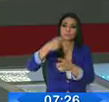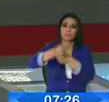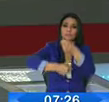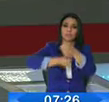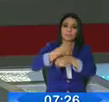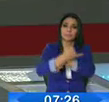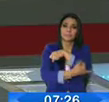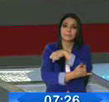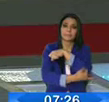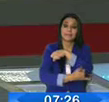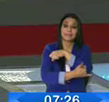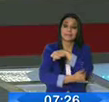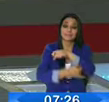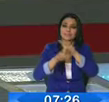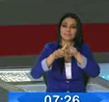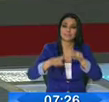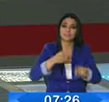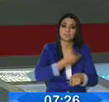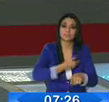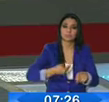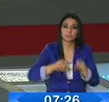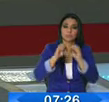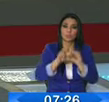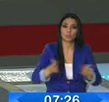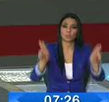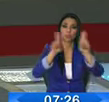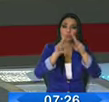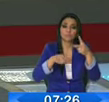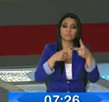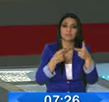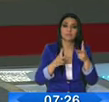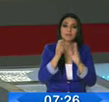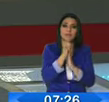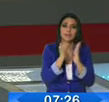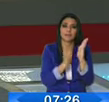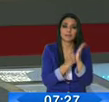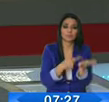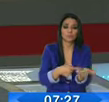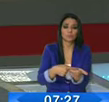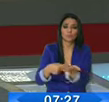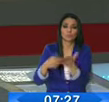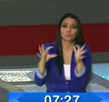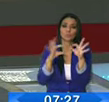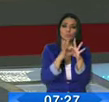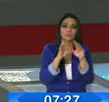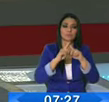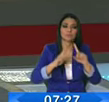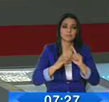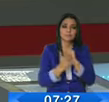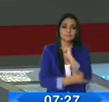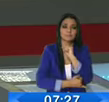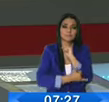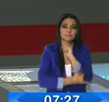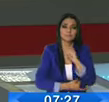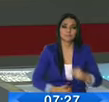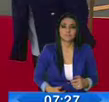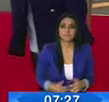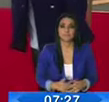mundiales estos a las naciones unidas y además cumplir una apretada agenda de reuniones bilaterales con otros países